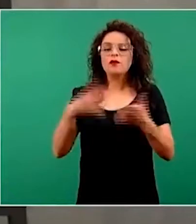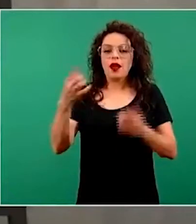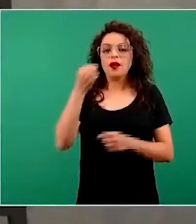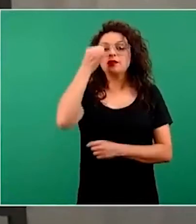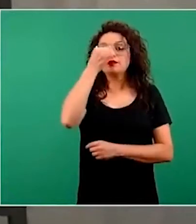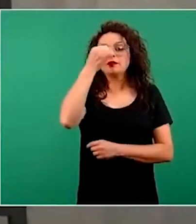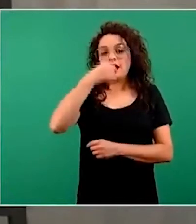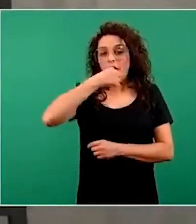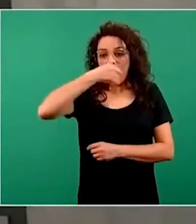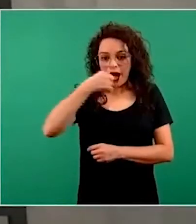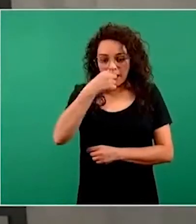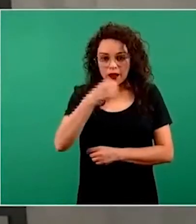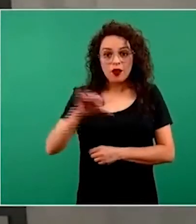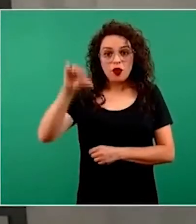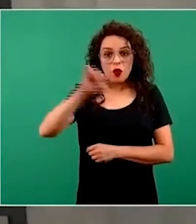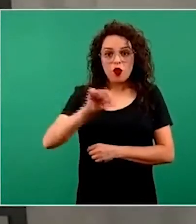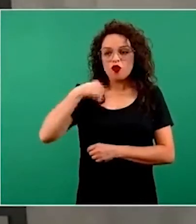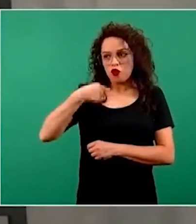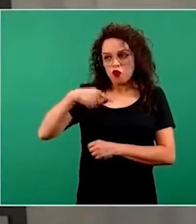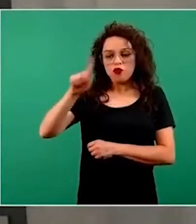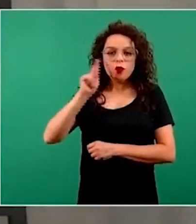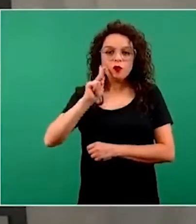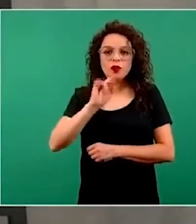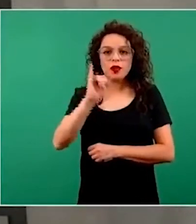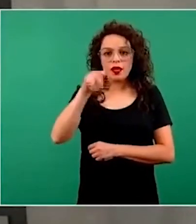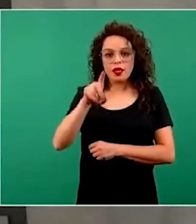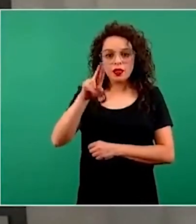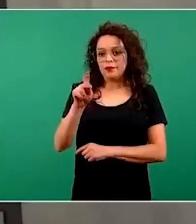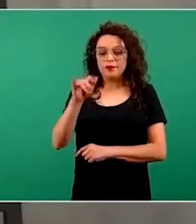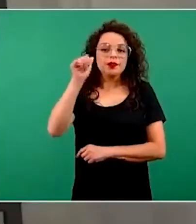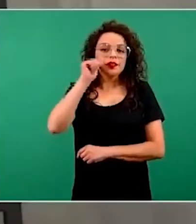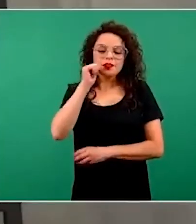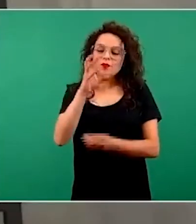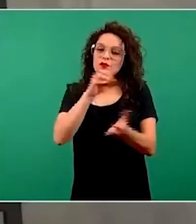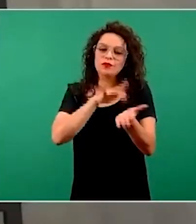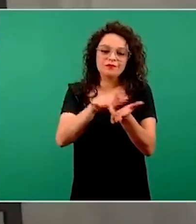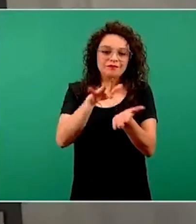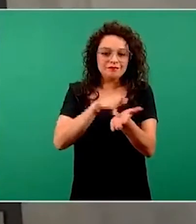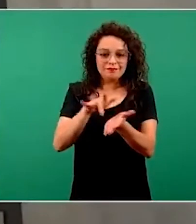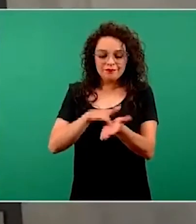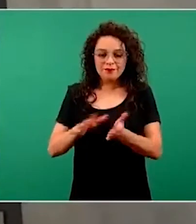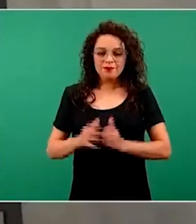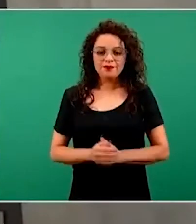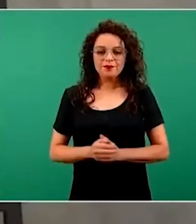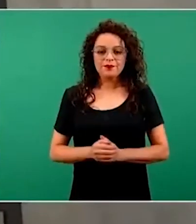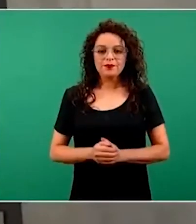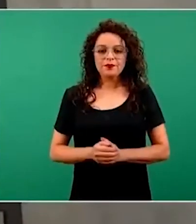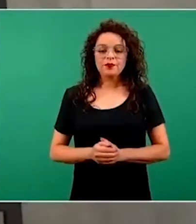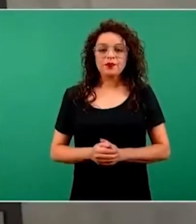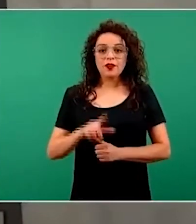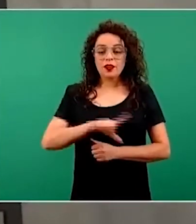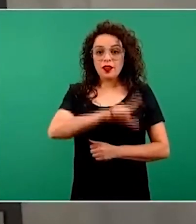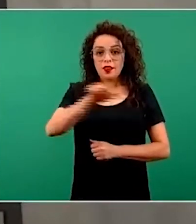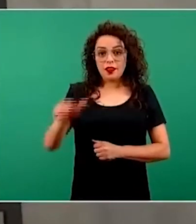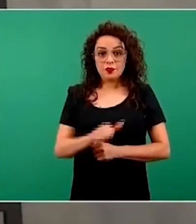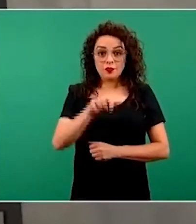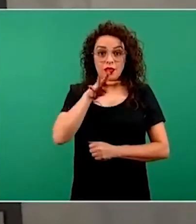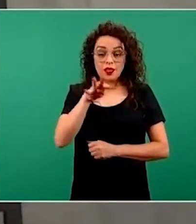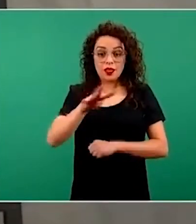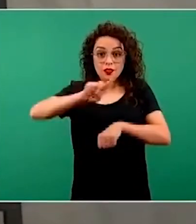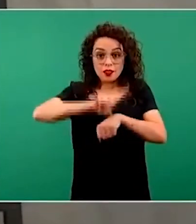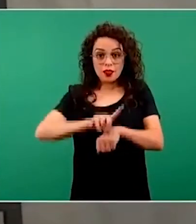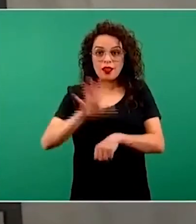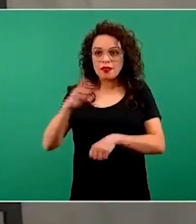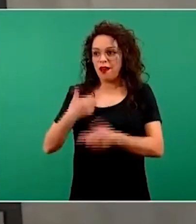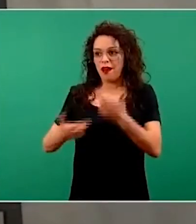hizo esta prueba hoy en el indrhi y vuelvo a ese dispositivo el subsecretario de salud tuvo lópez gatell que apareció